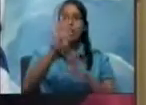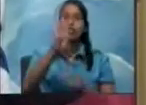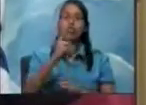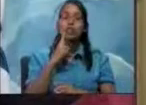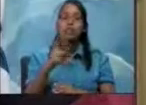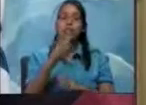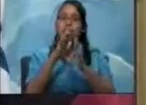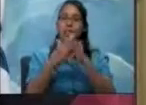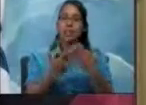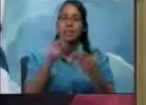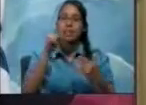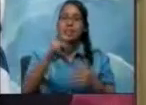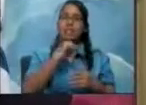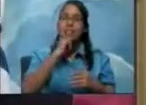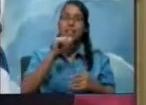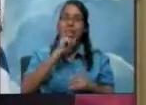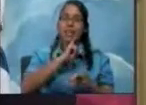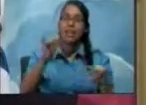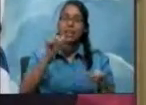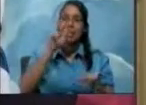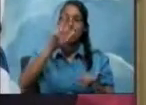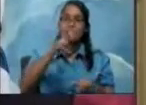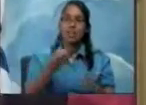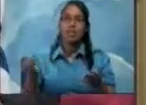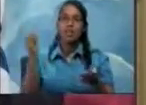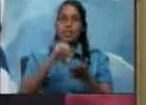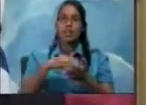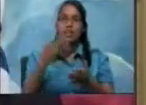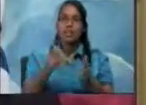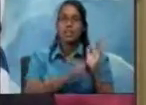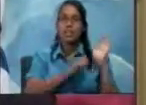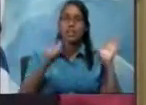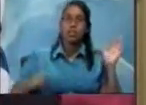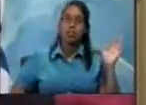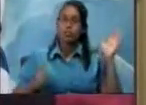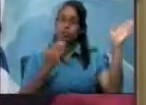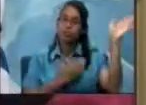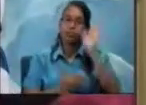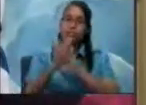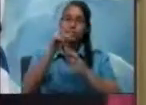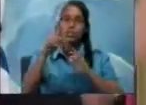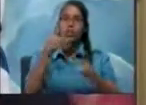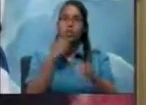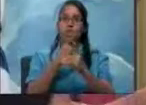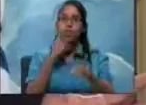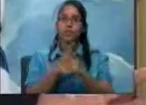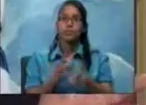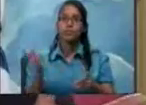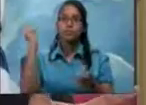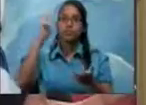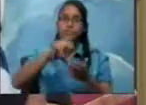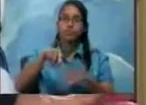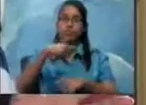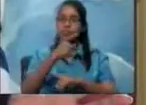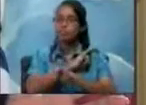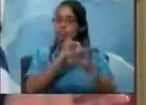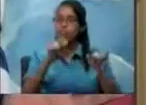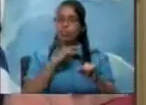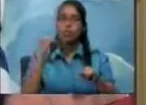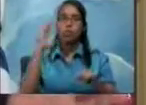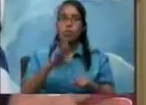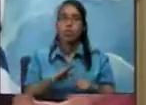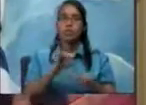Biblia que esta era ya la tercera vez que el señor se les aparecía los discípulos después de haber muerto y después de